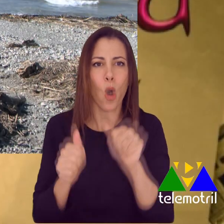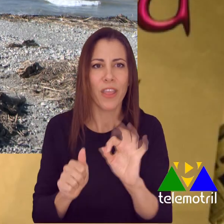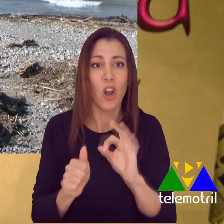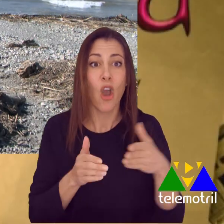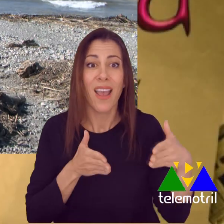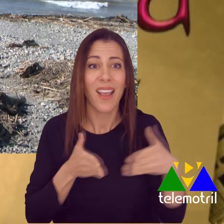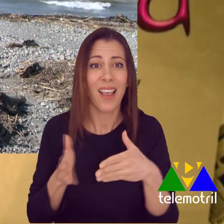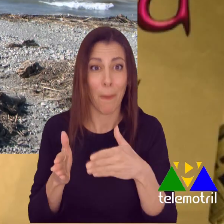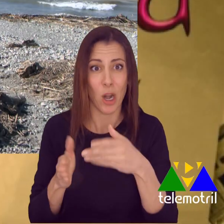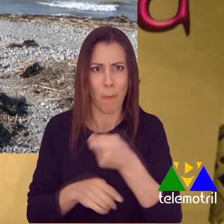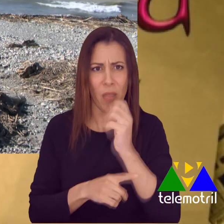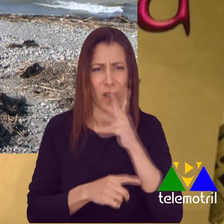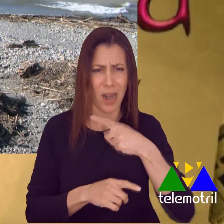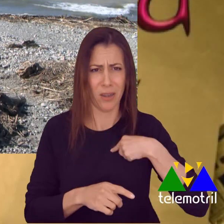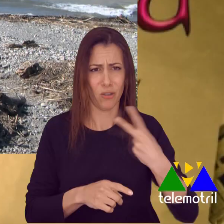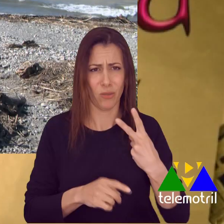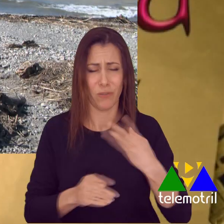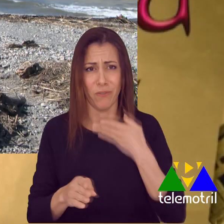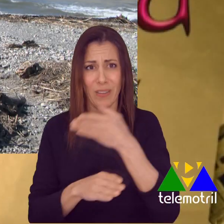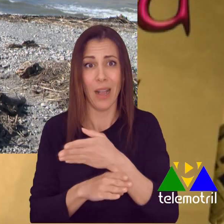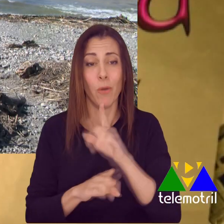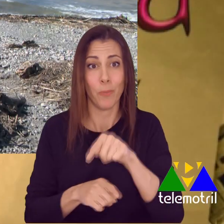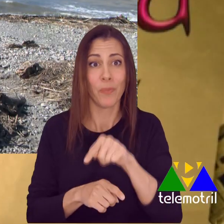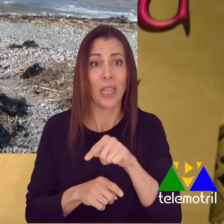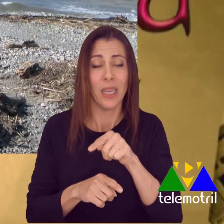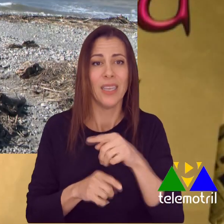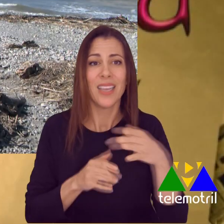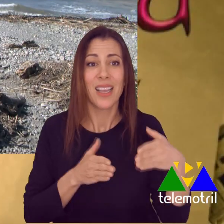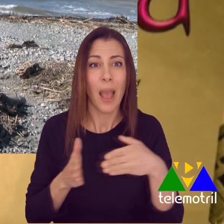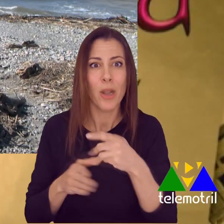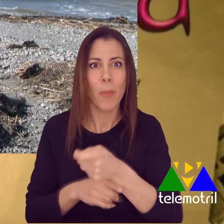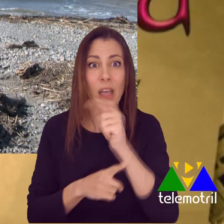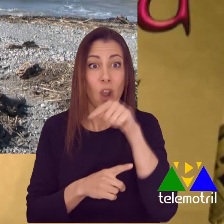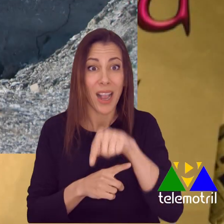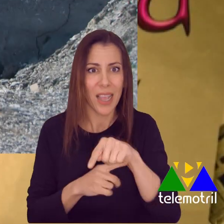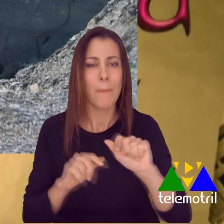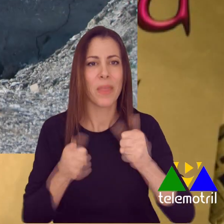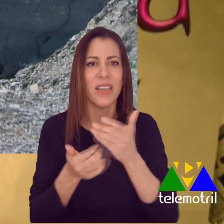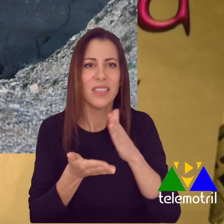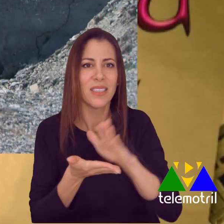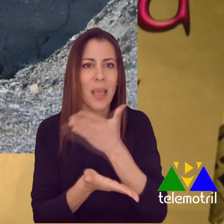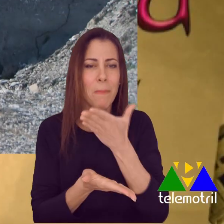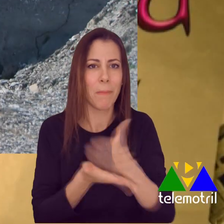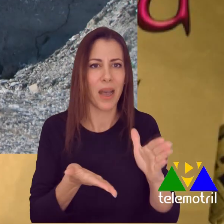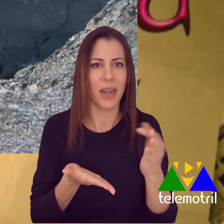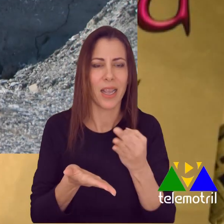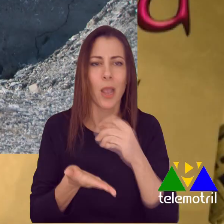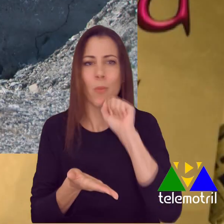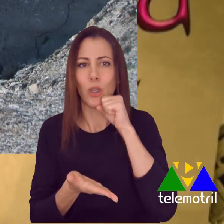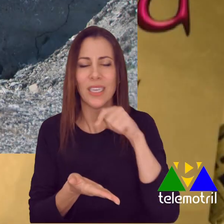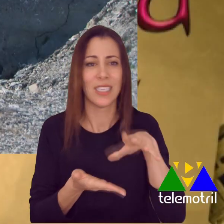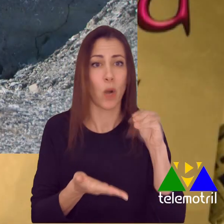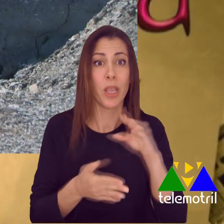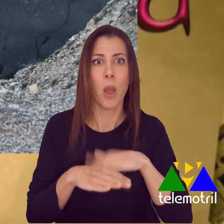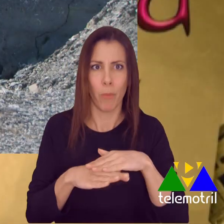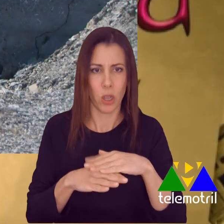camino pescadores, que ahora iremos, y ese es el término que separa, la frontera que separa, digámoslo así, entre Motril y Salobreña,